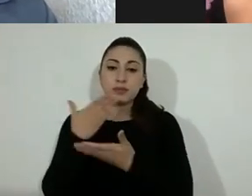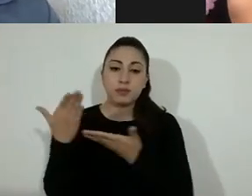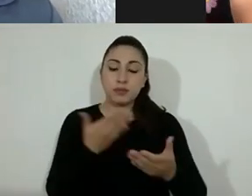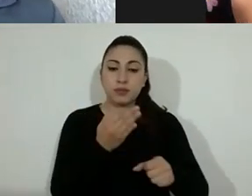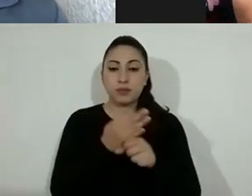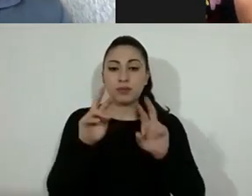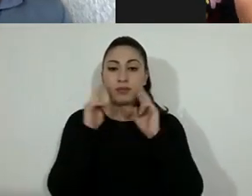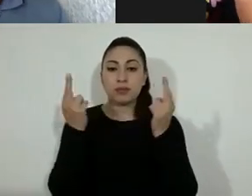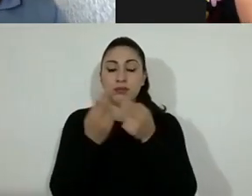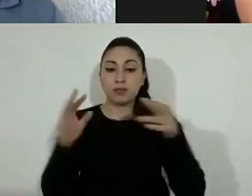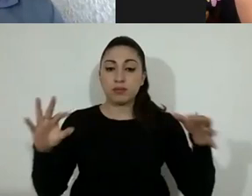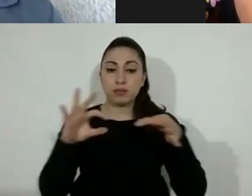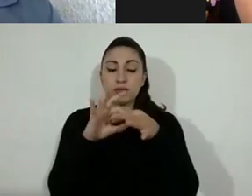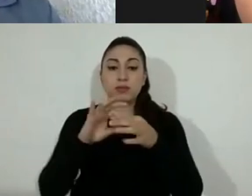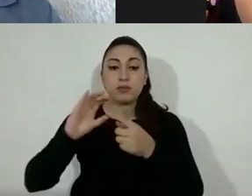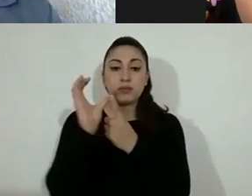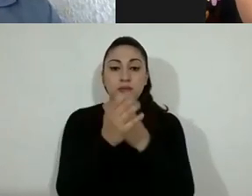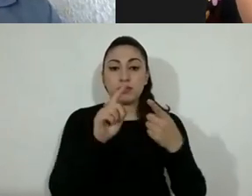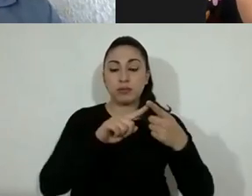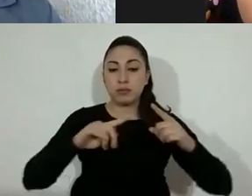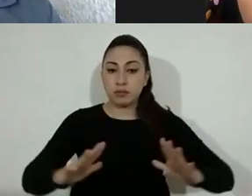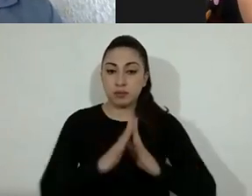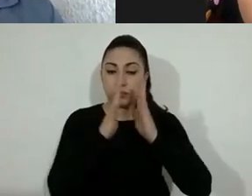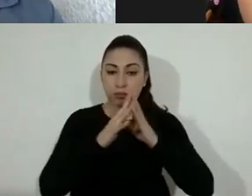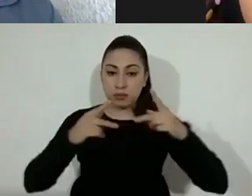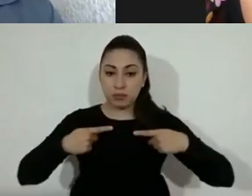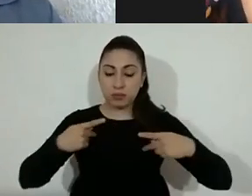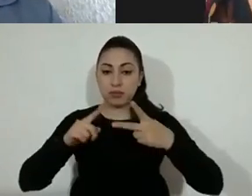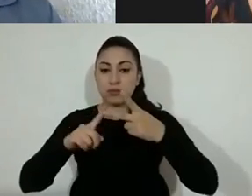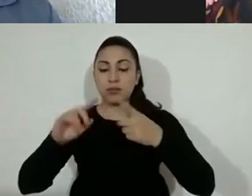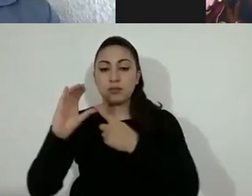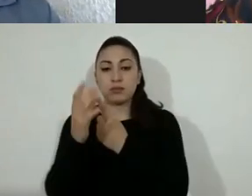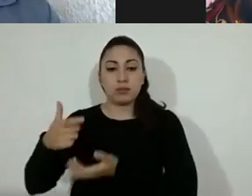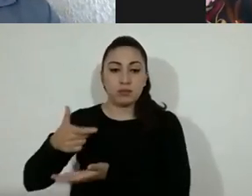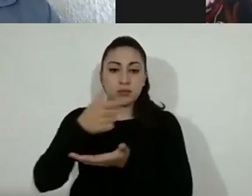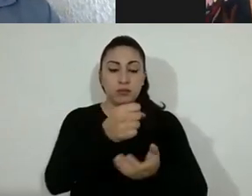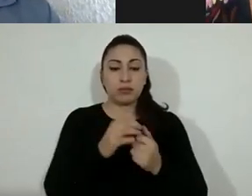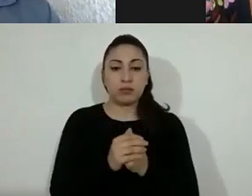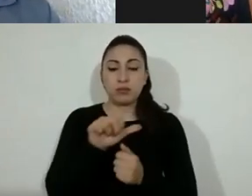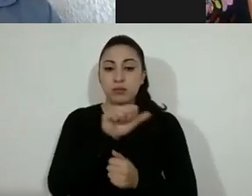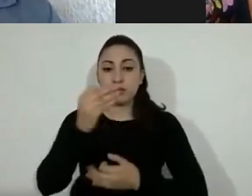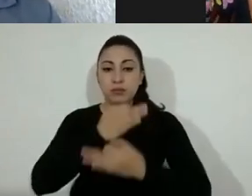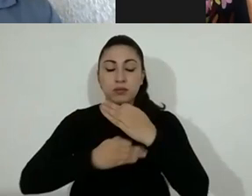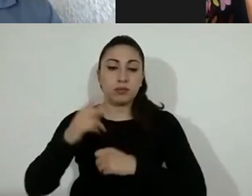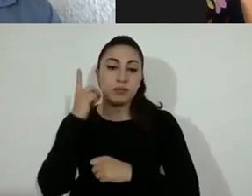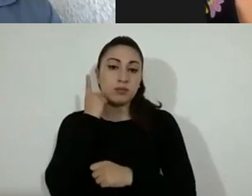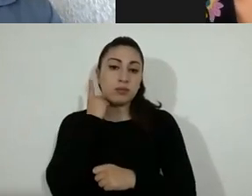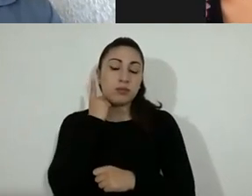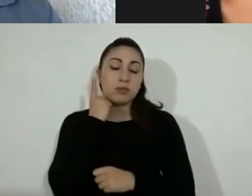las comisiones de participación ciudadana y de presupuesto y cuenta pública. A las diputadas y